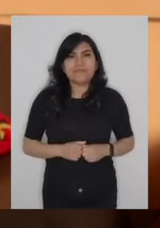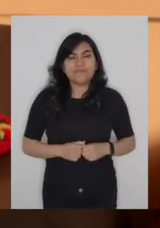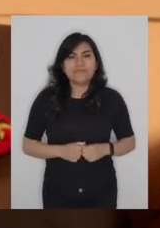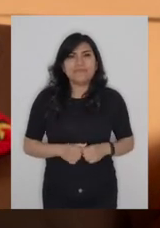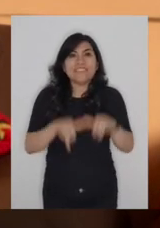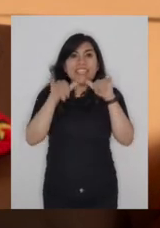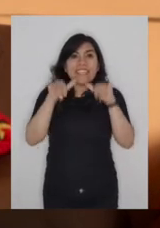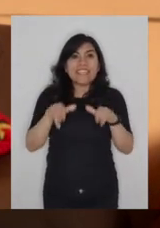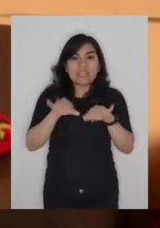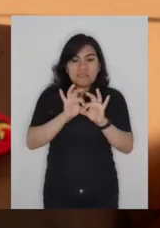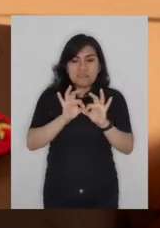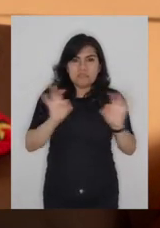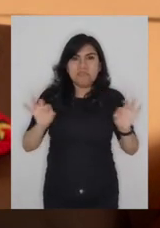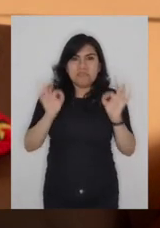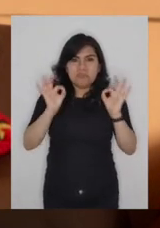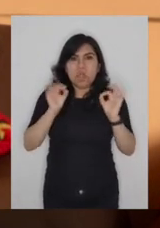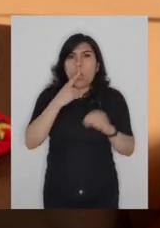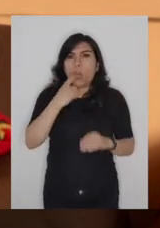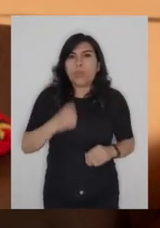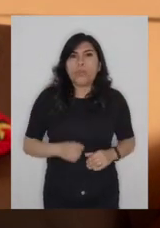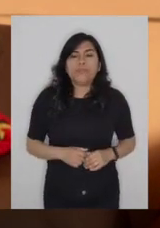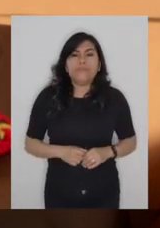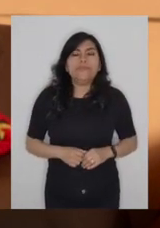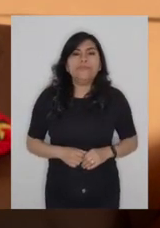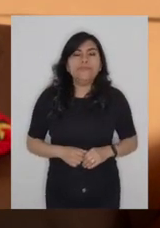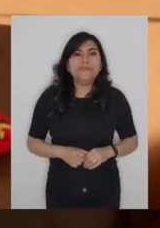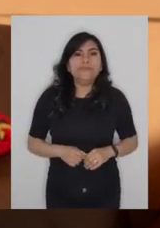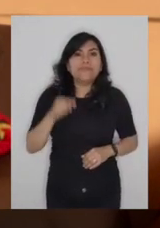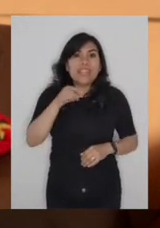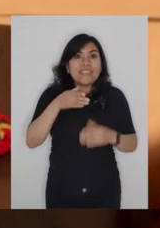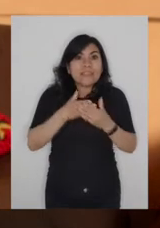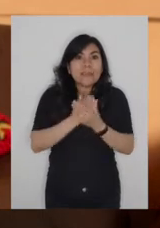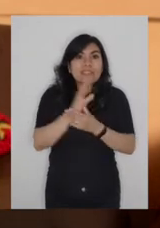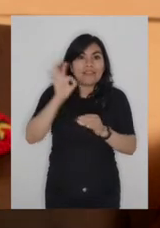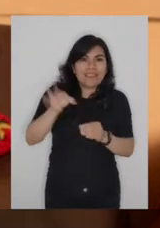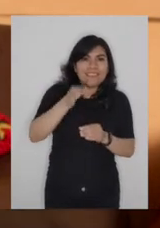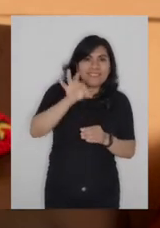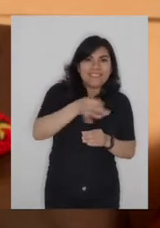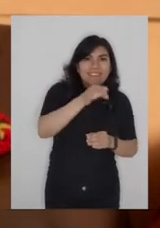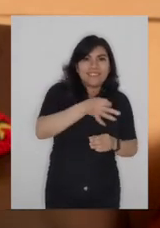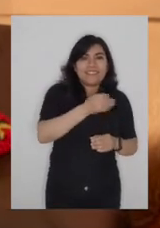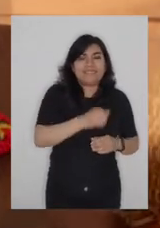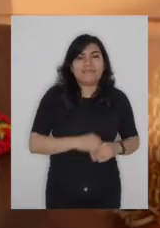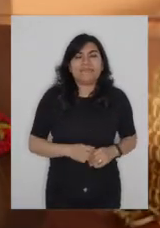Y quedaba tabladito el junco. Y de ahí se empezaba a tejer.